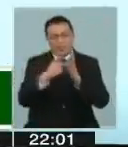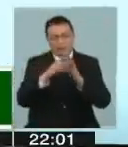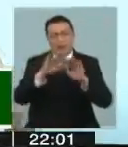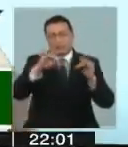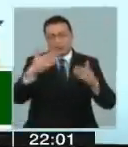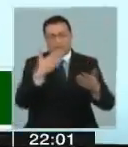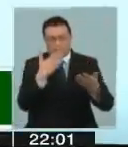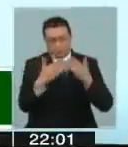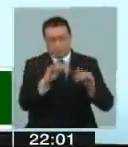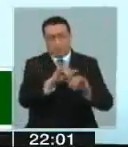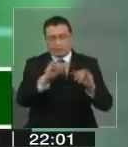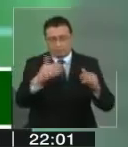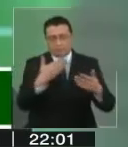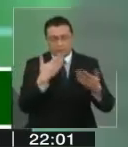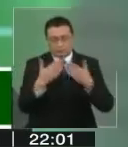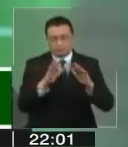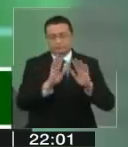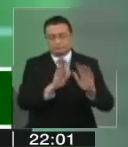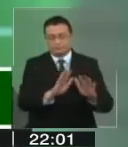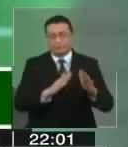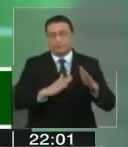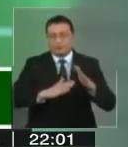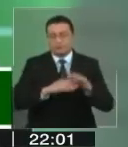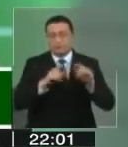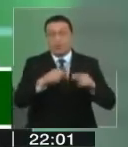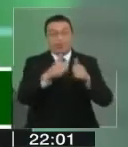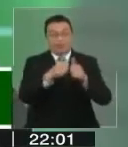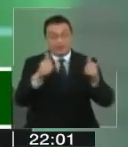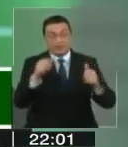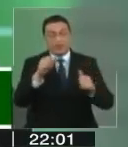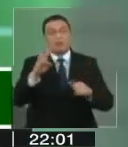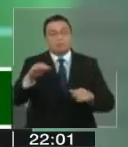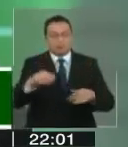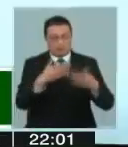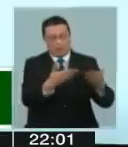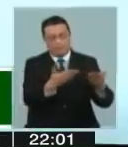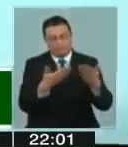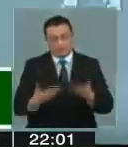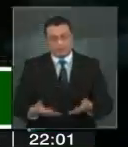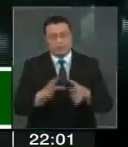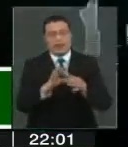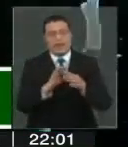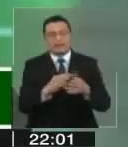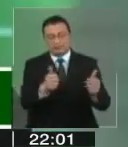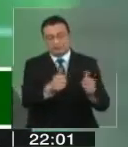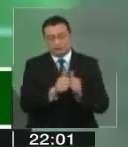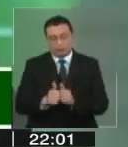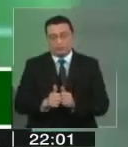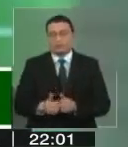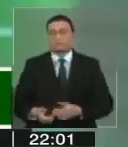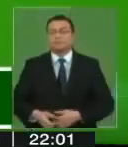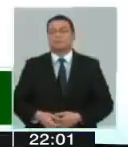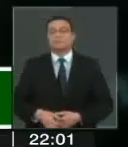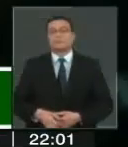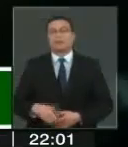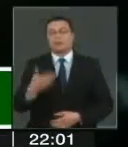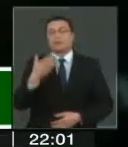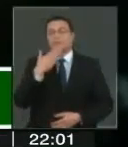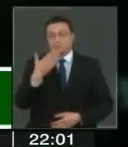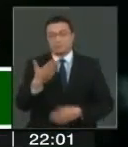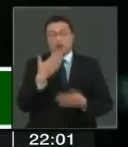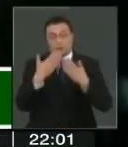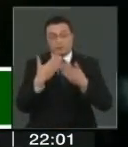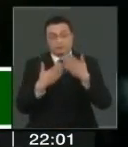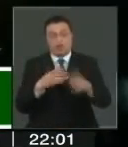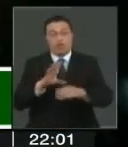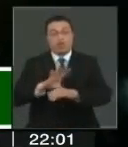que lo conversemos después. Perfecto. Así es que desde como dirigente y como madre también entonces invitada, y muchas gracias por estar con nosotros. Vamos a conversar hoy día